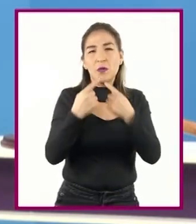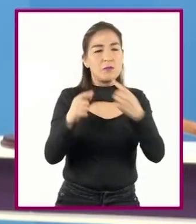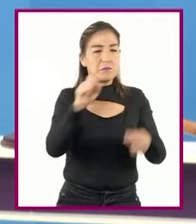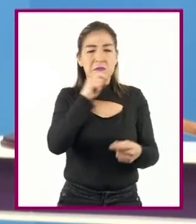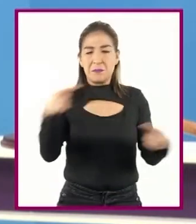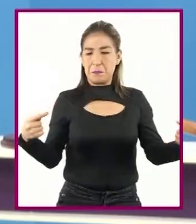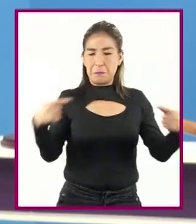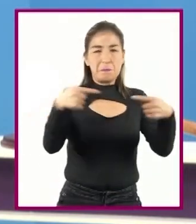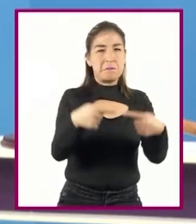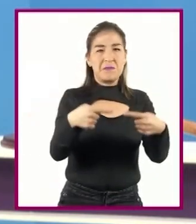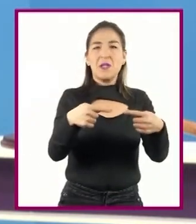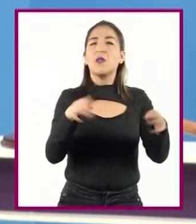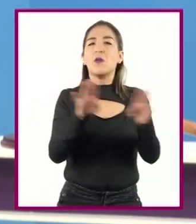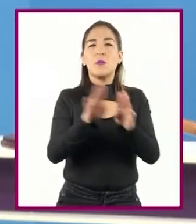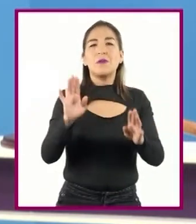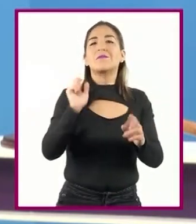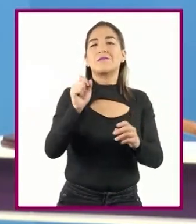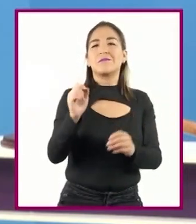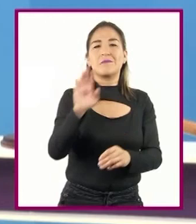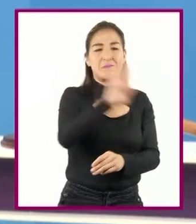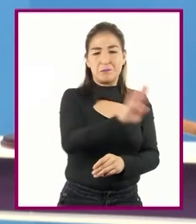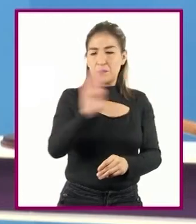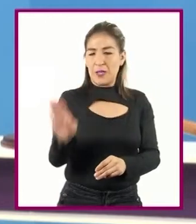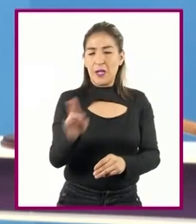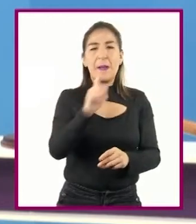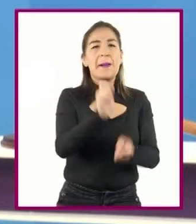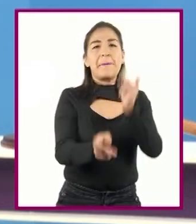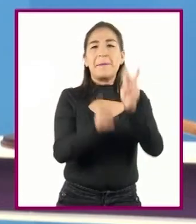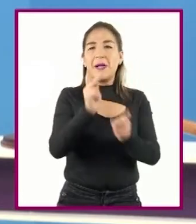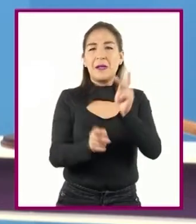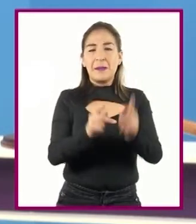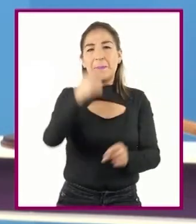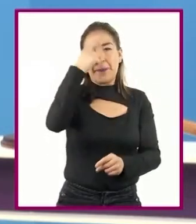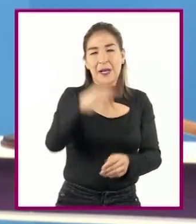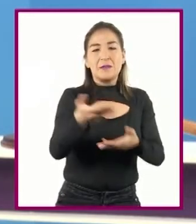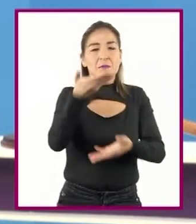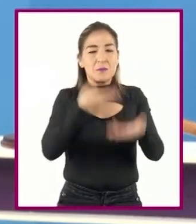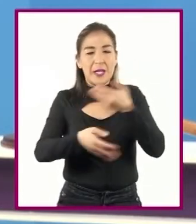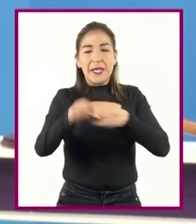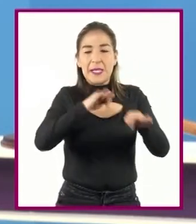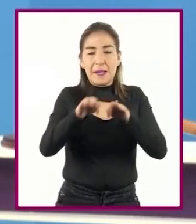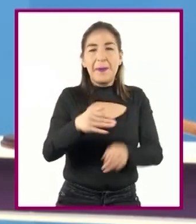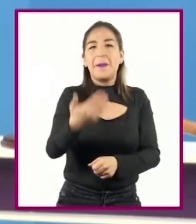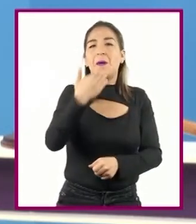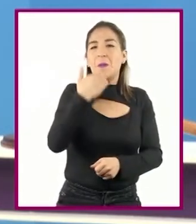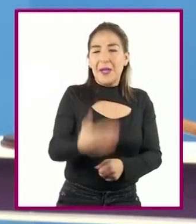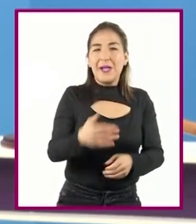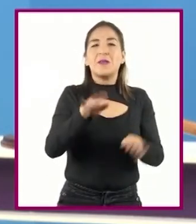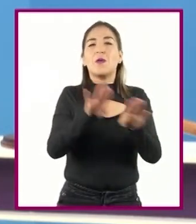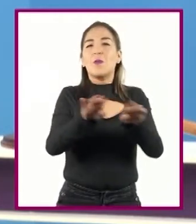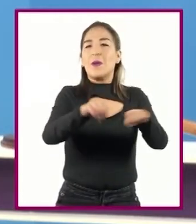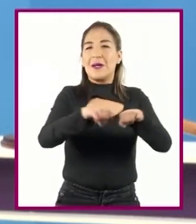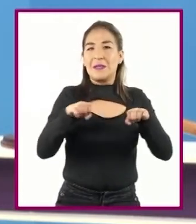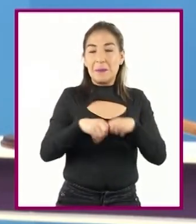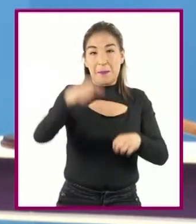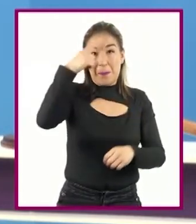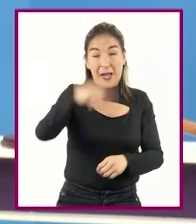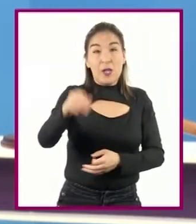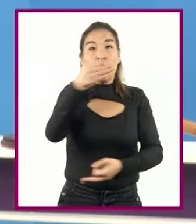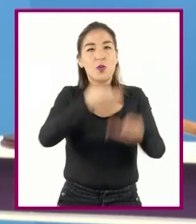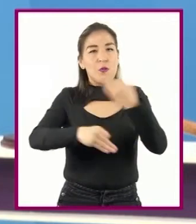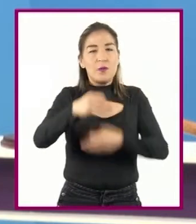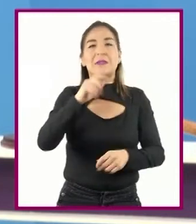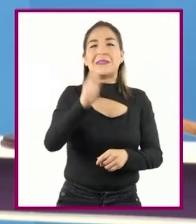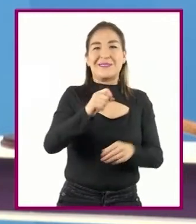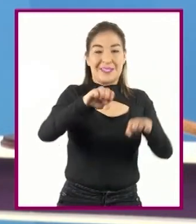directa, para organizarse y distribuir el trabajo equitativamente, para comprometer a todas y todos